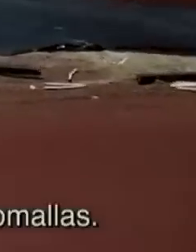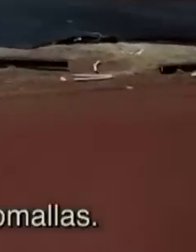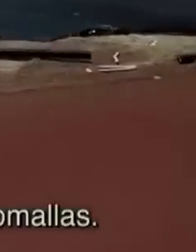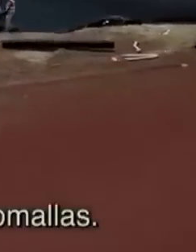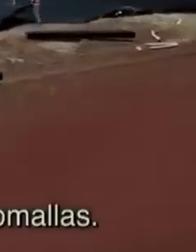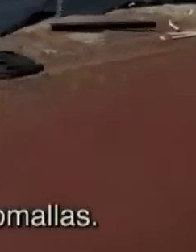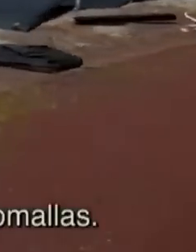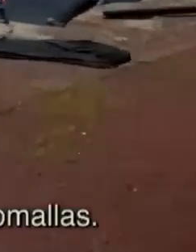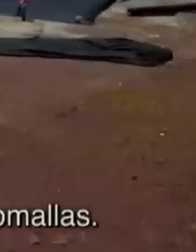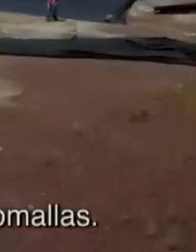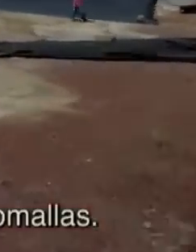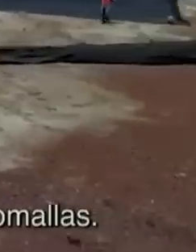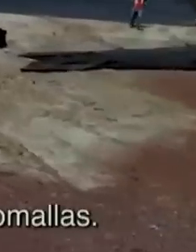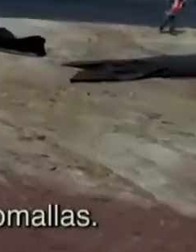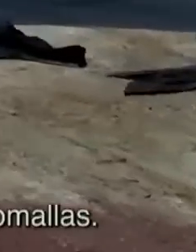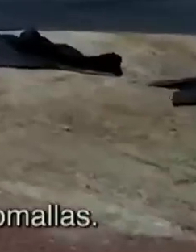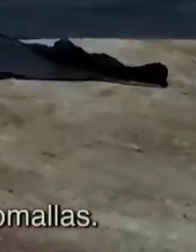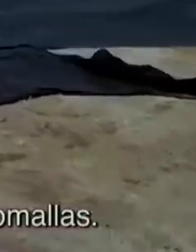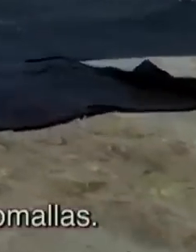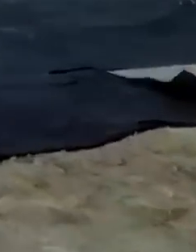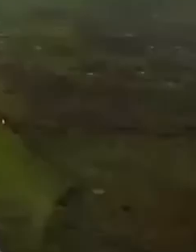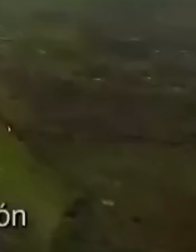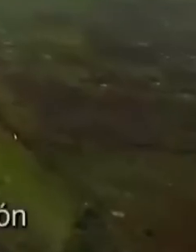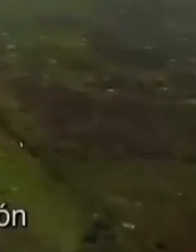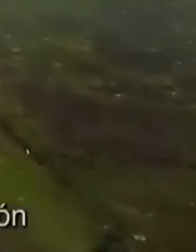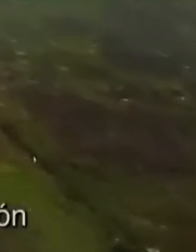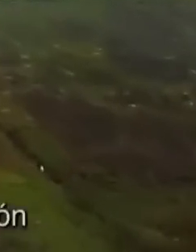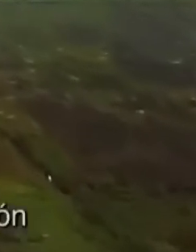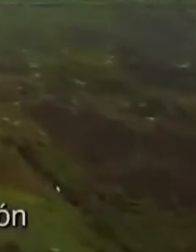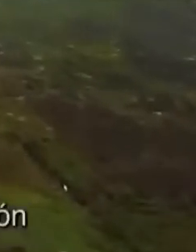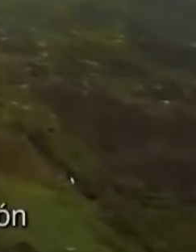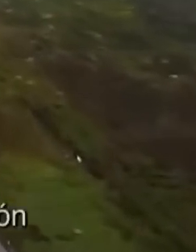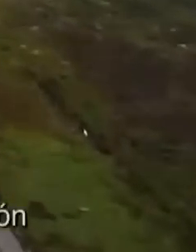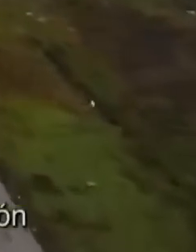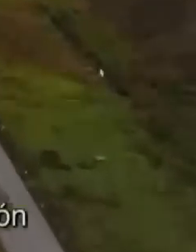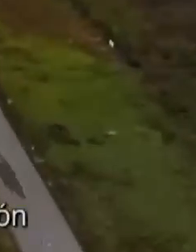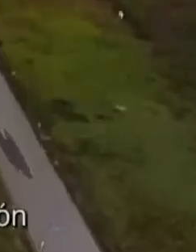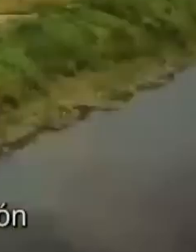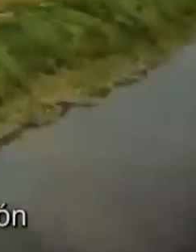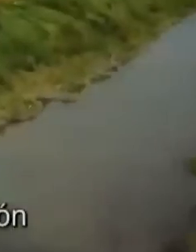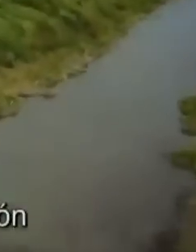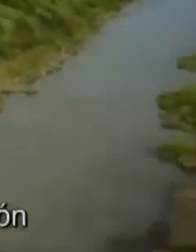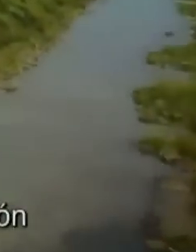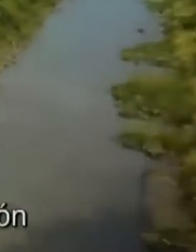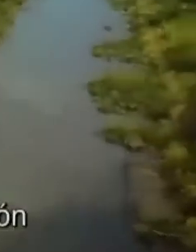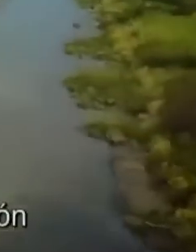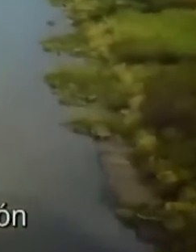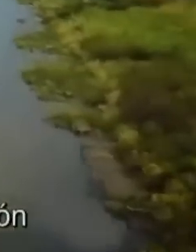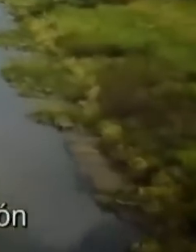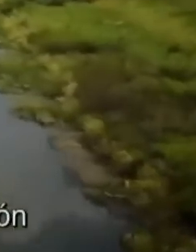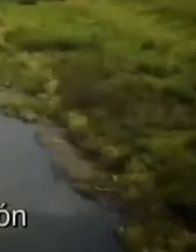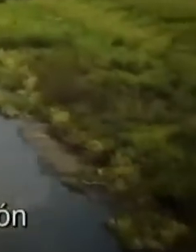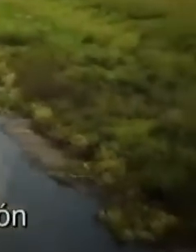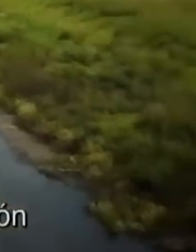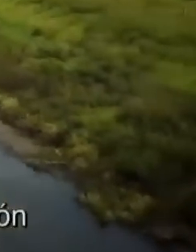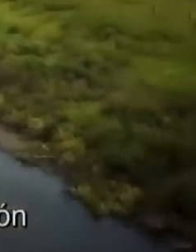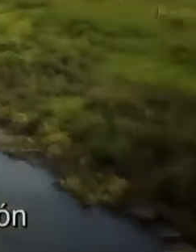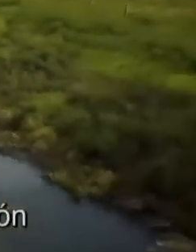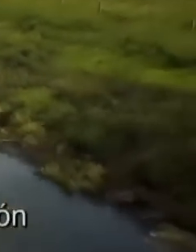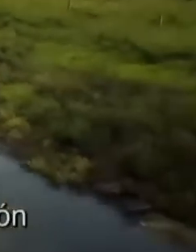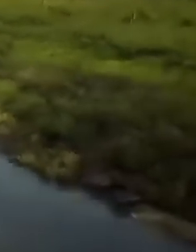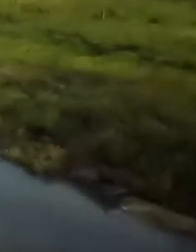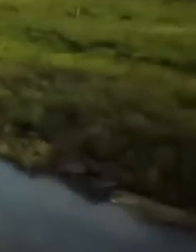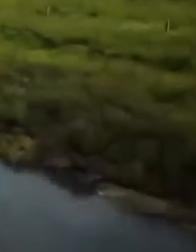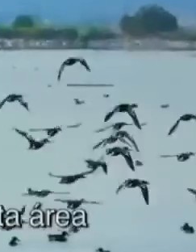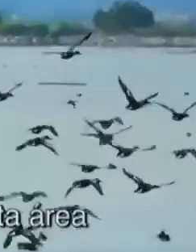mediante tendido de tezontle y colocación de geomallas. También se realizó el desasolve y rectificación de 1.8 kilómetros del dren Texcoco